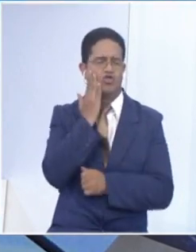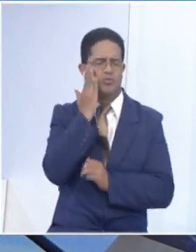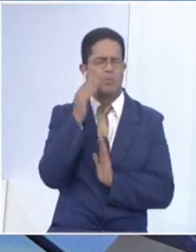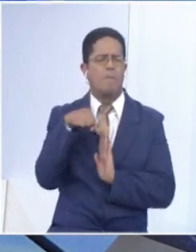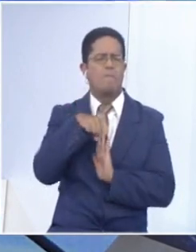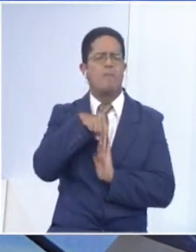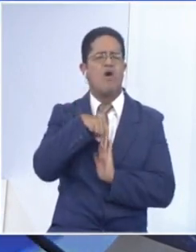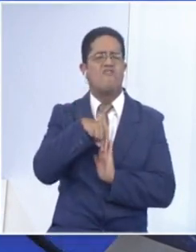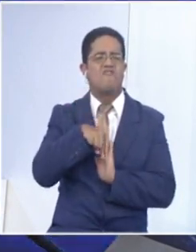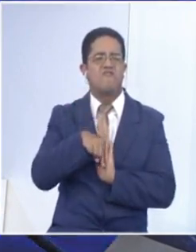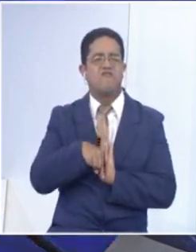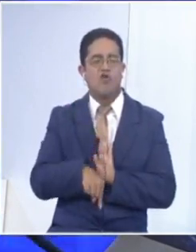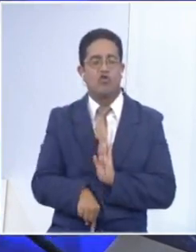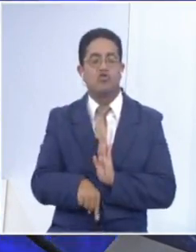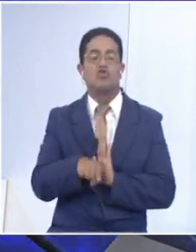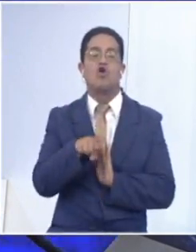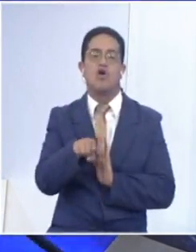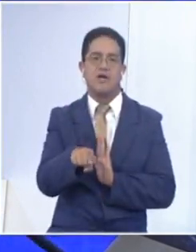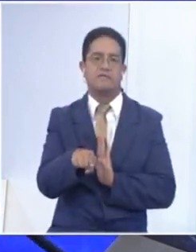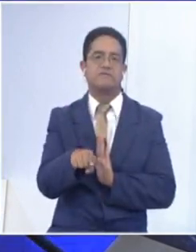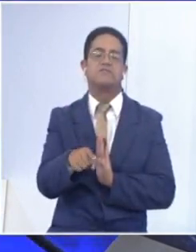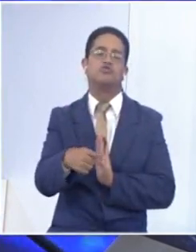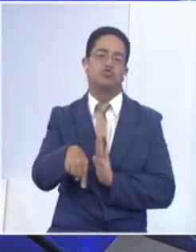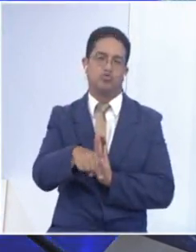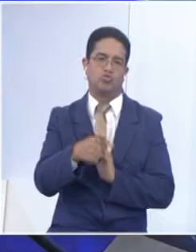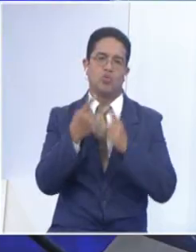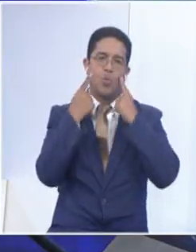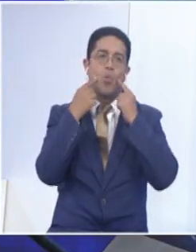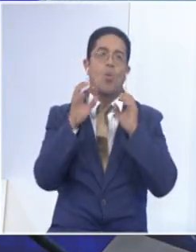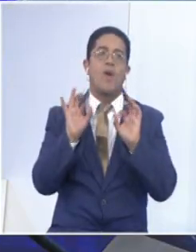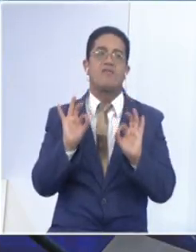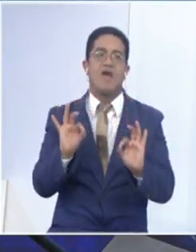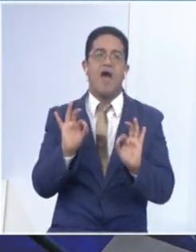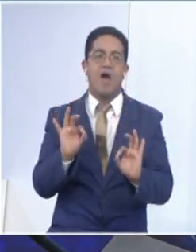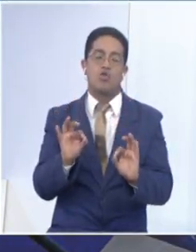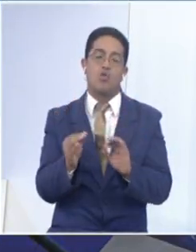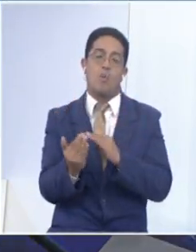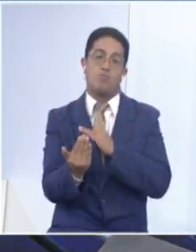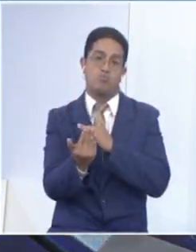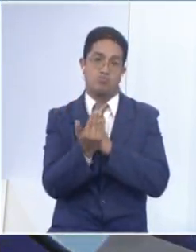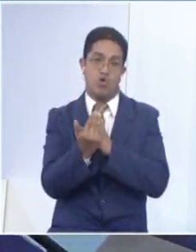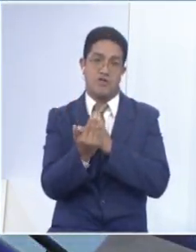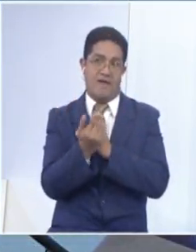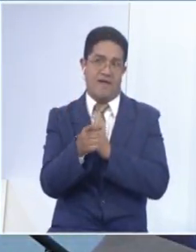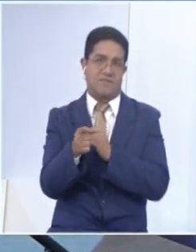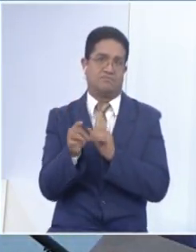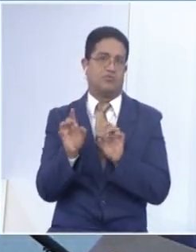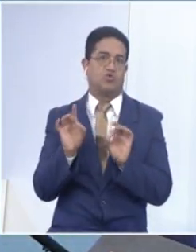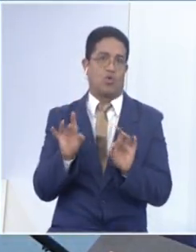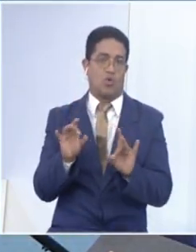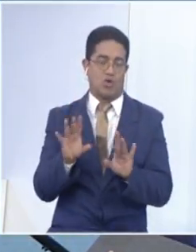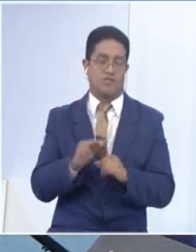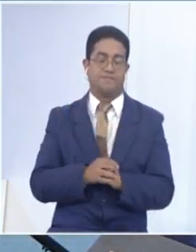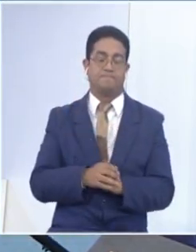las primeras horas de la noche, es cuando debemos tener más cuidado para protegernos del dolor.